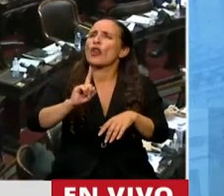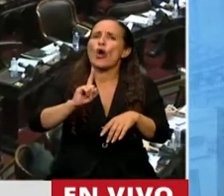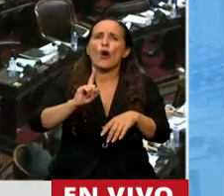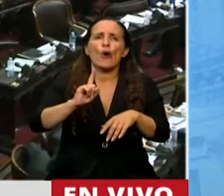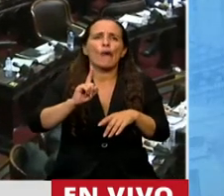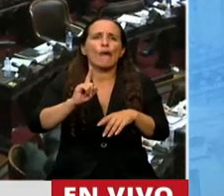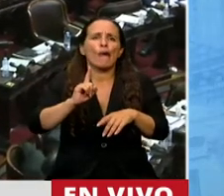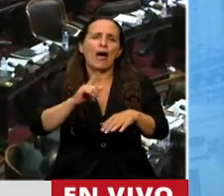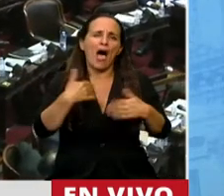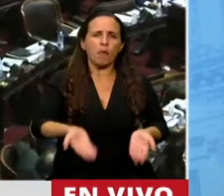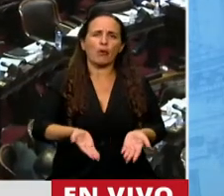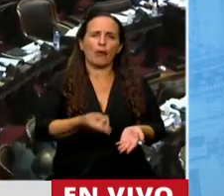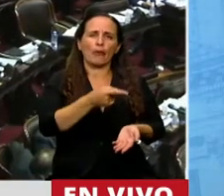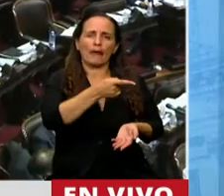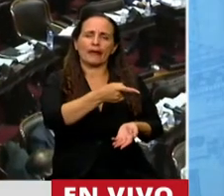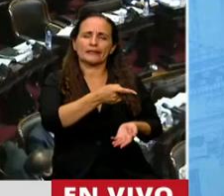las utilizaciones